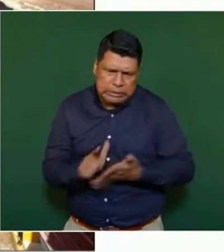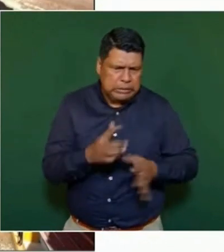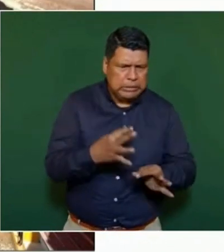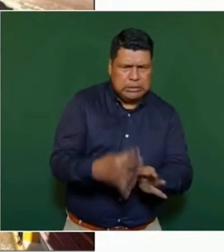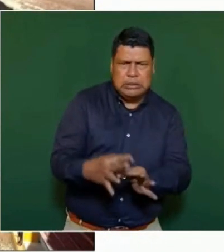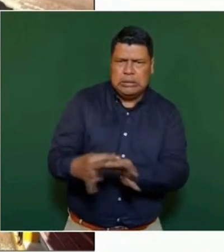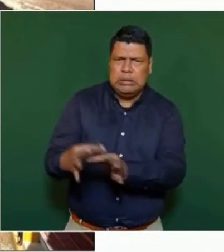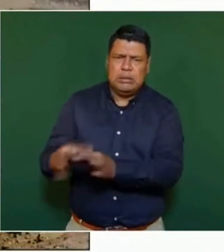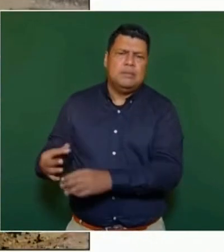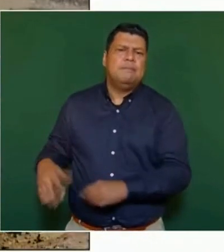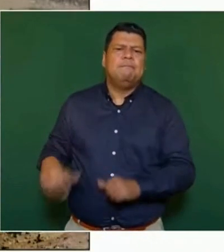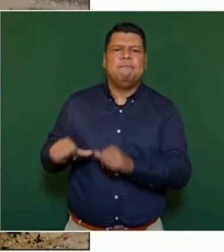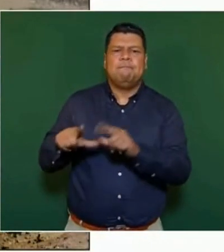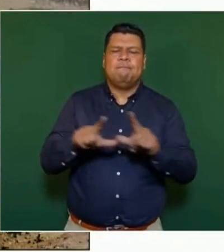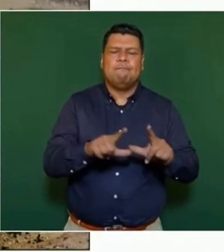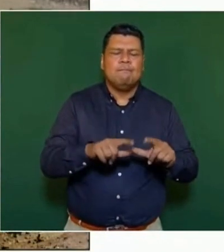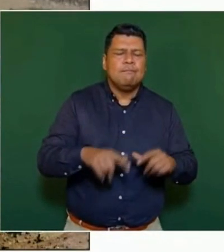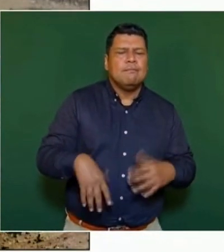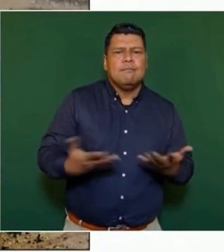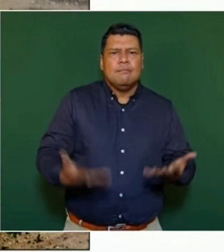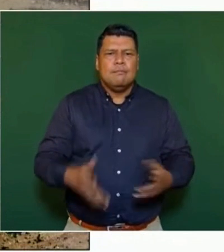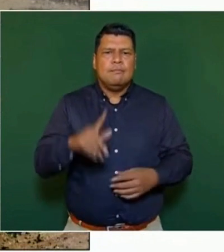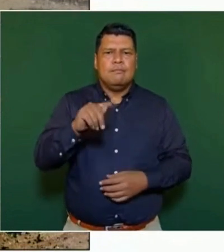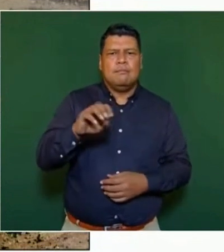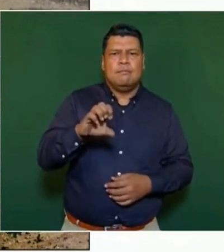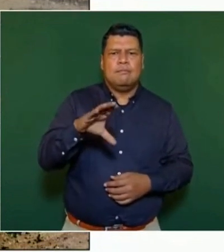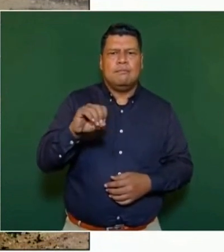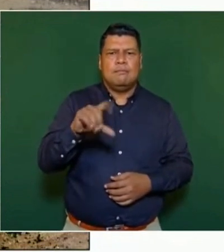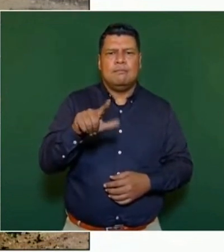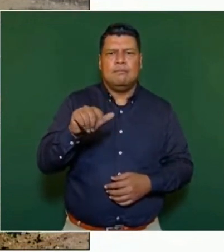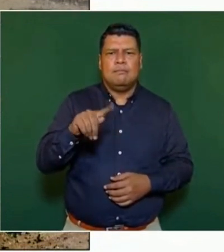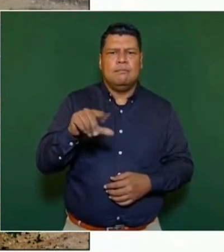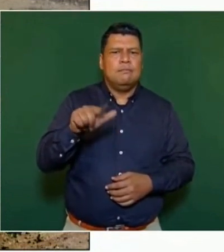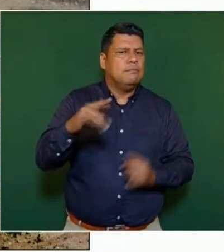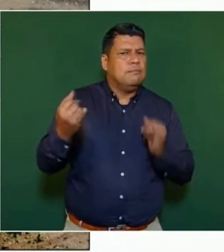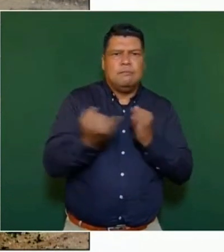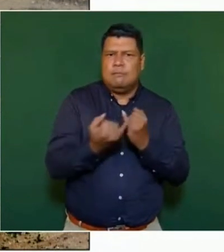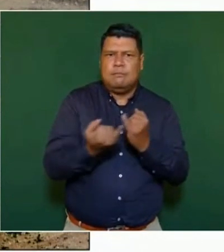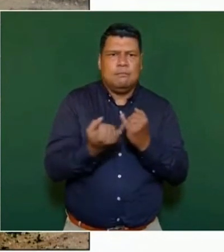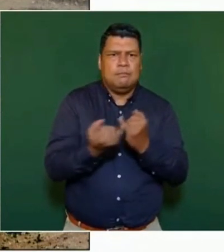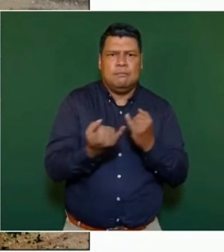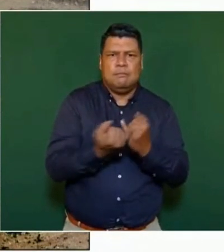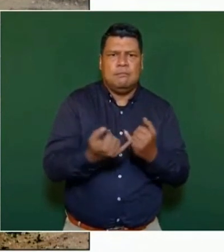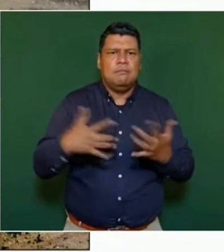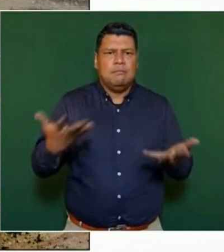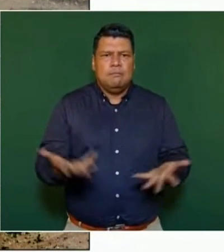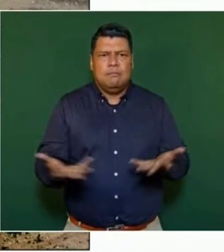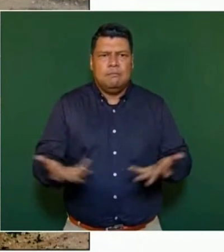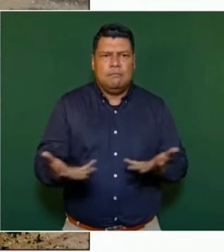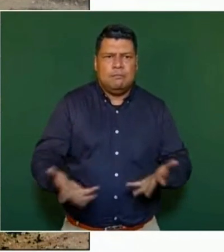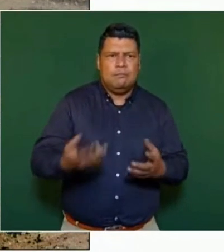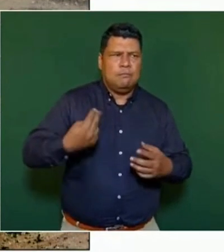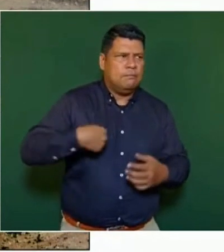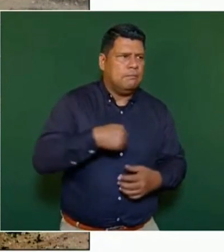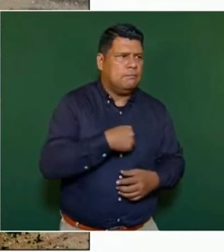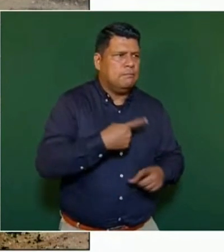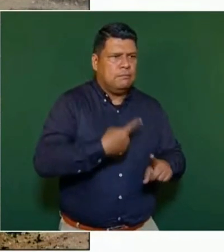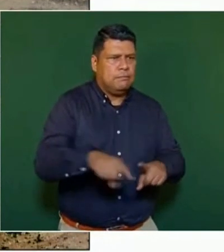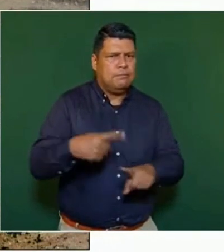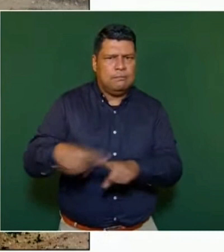favor. Y por último, en Tecolutla, también lo mismo, se llevó a cabo ese tipo de acciones